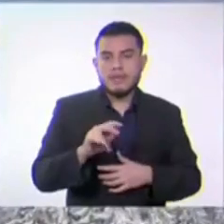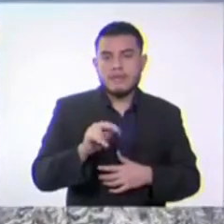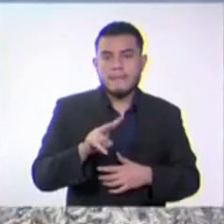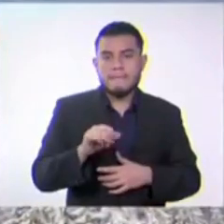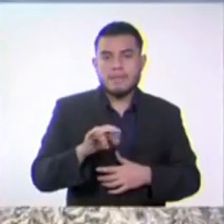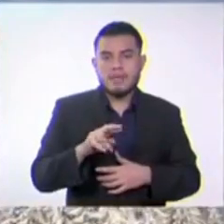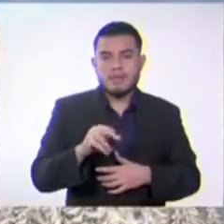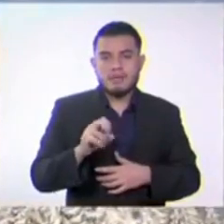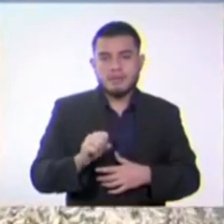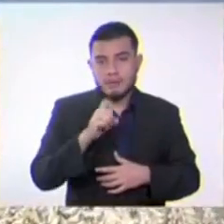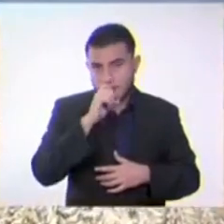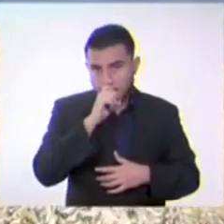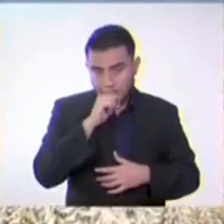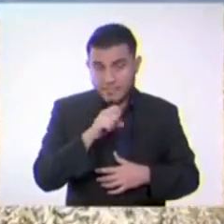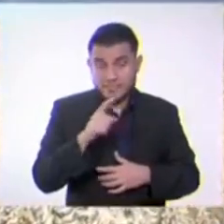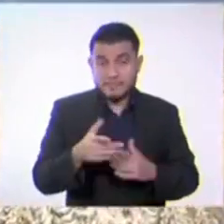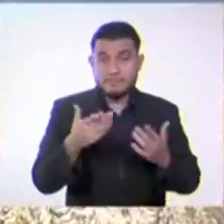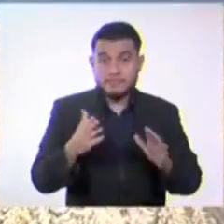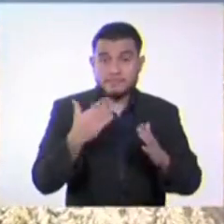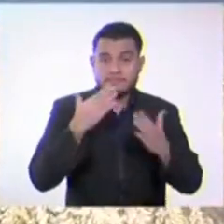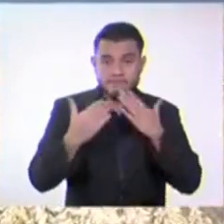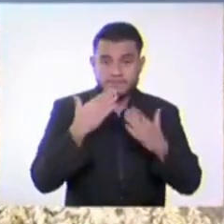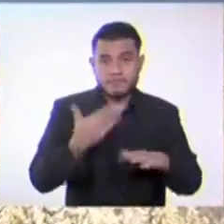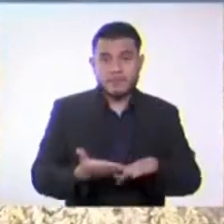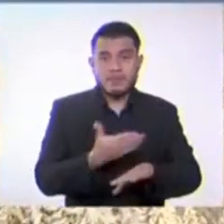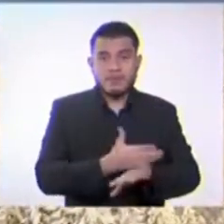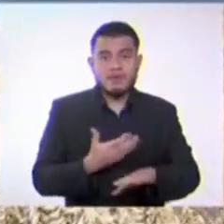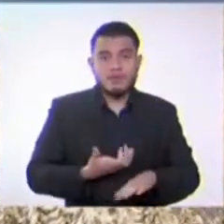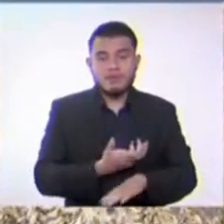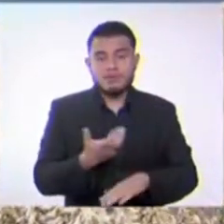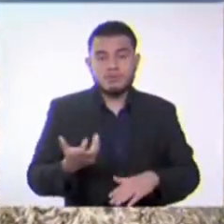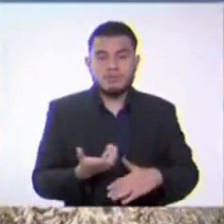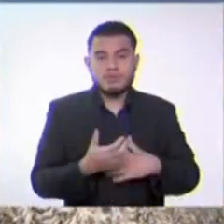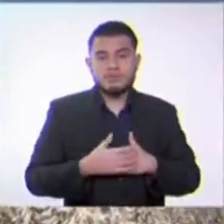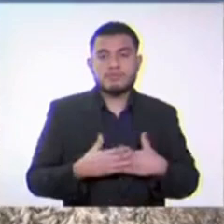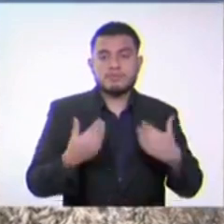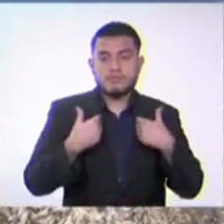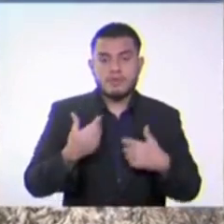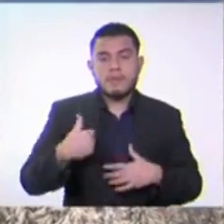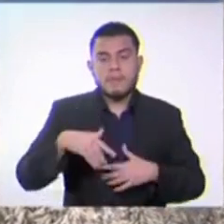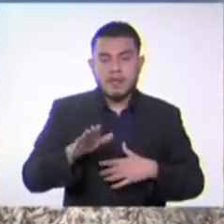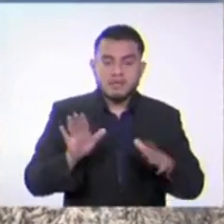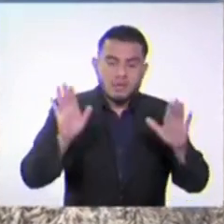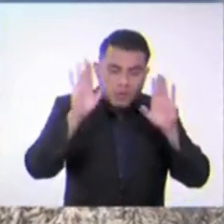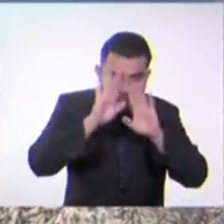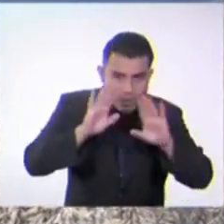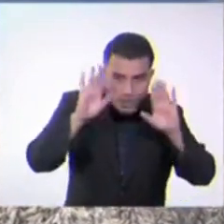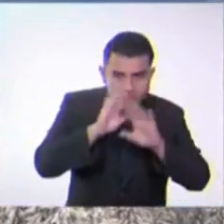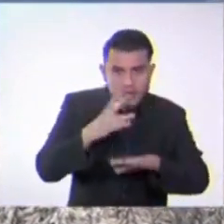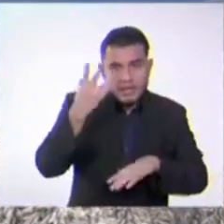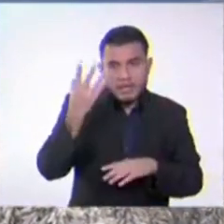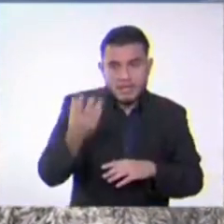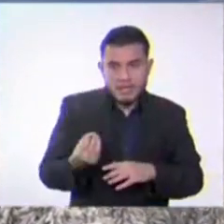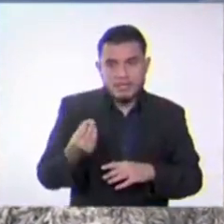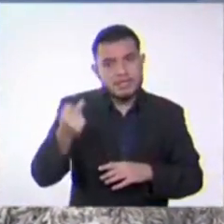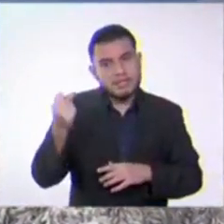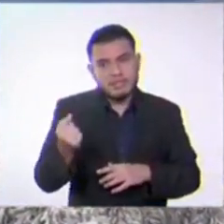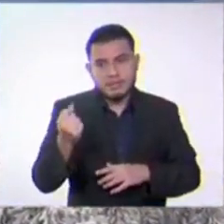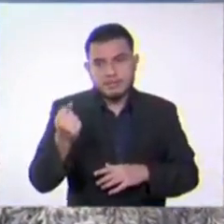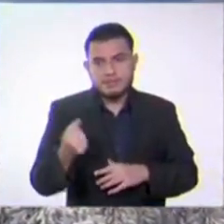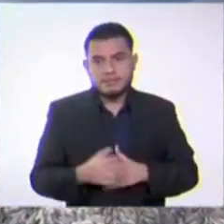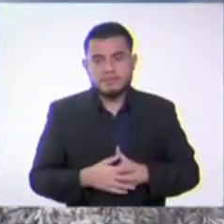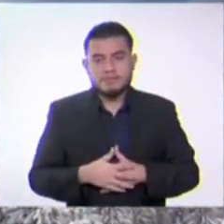En este solsticio, como ya mencionamos anteriormente, ahora vamos a tener más oscuridad y el día va a ser más